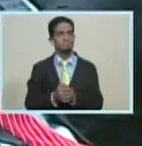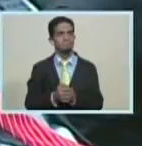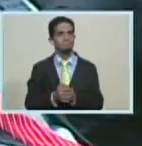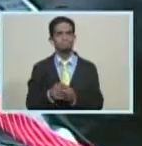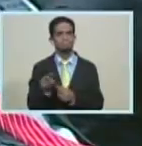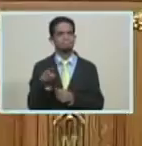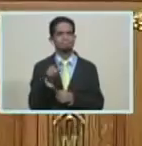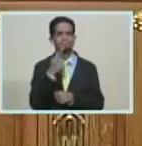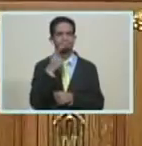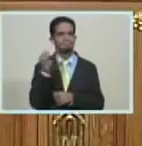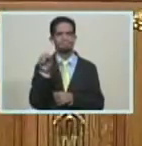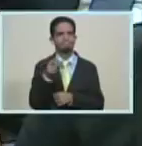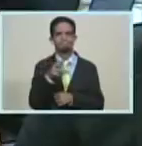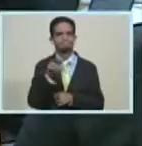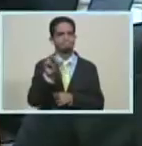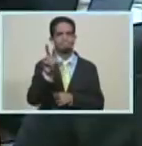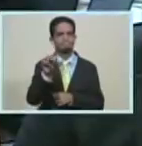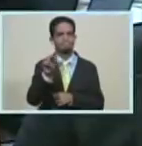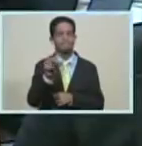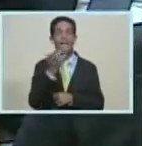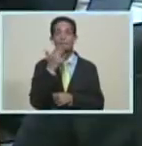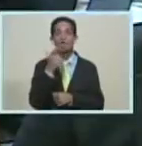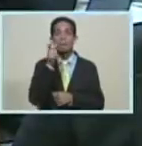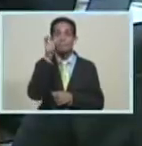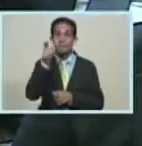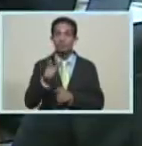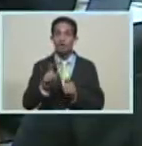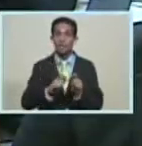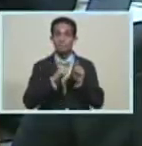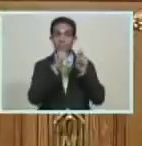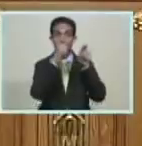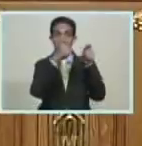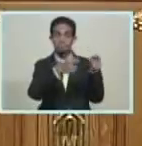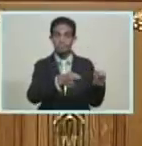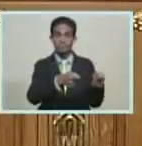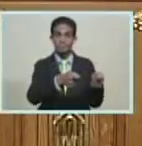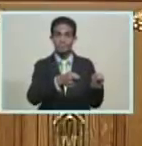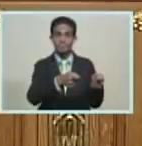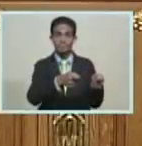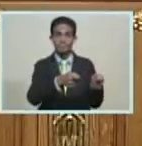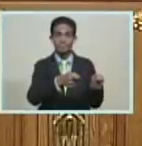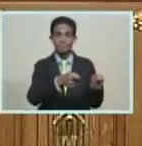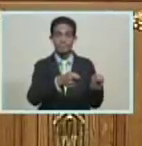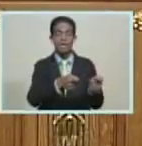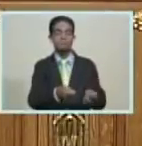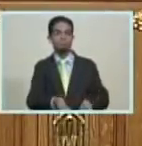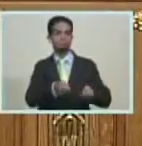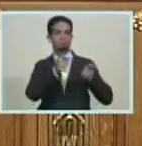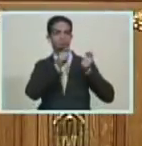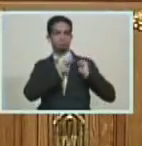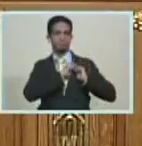O aquel que lo ponemos al frente de un cargo y termina robando,